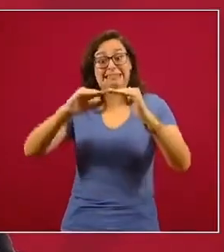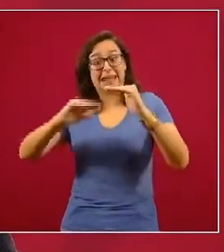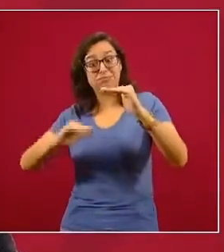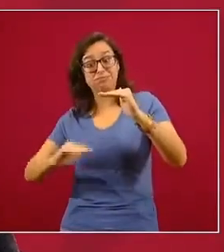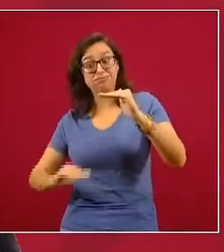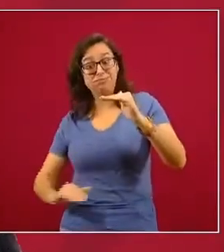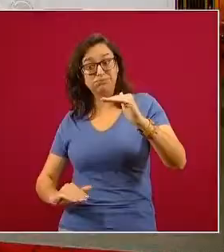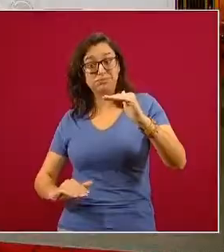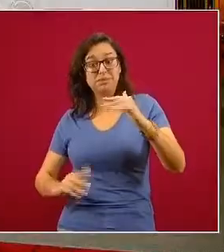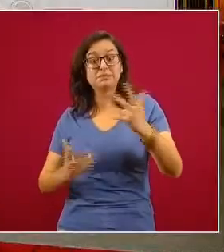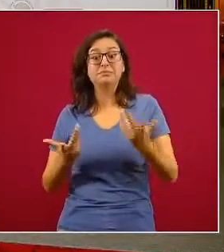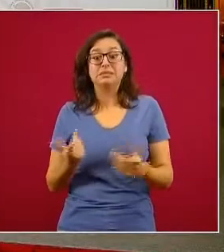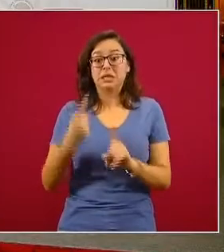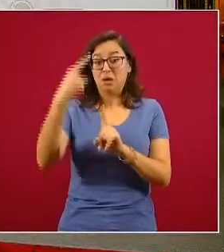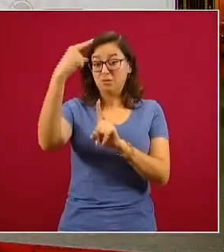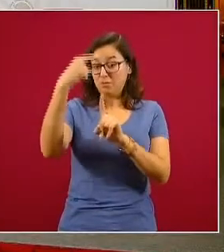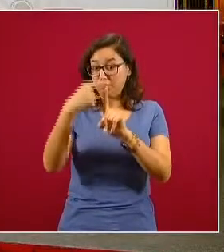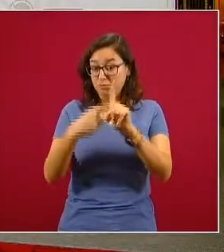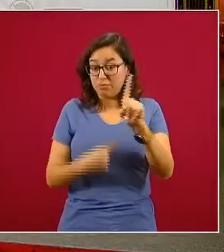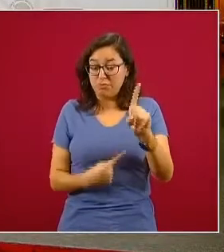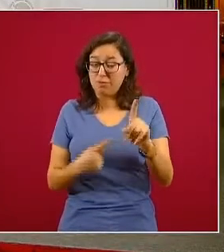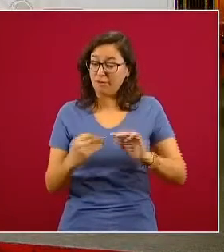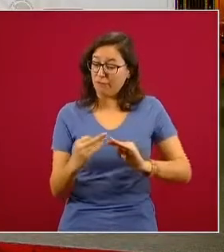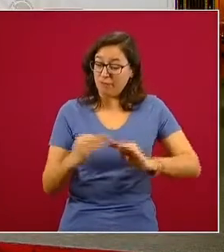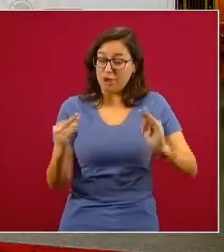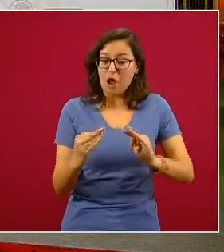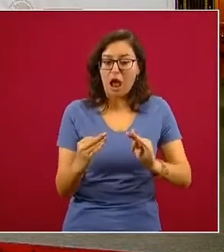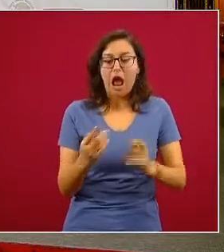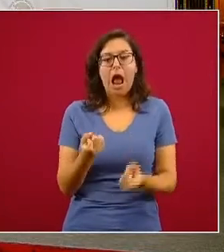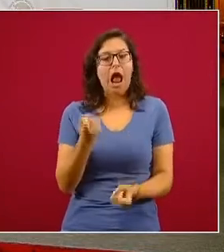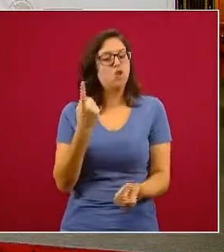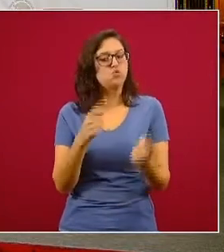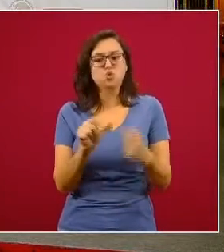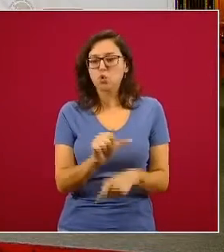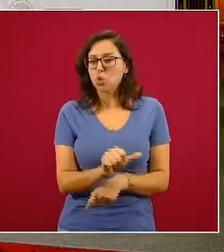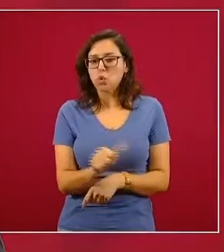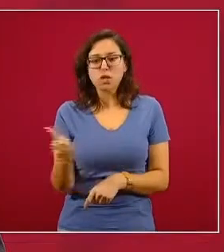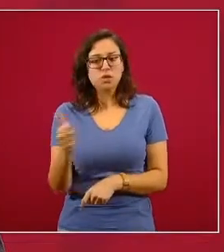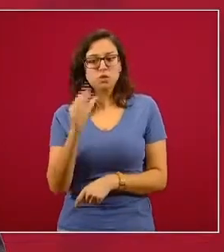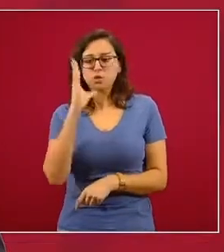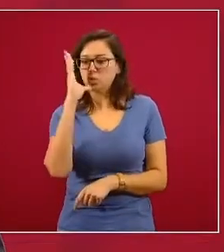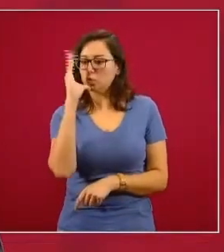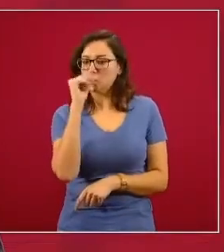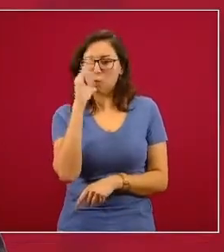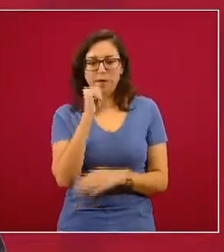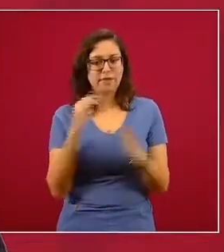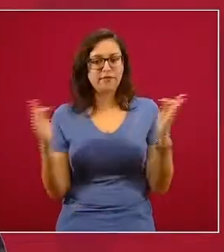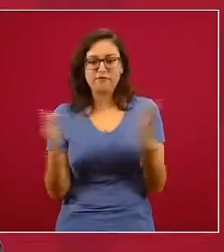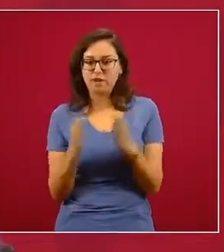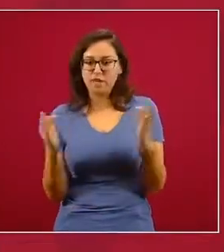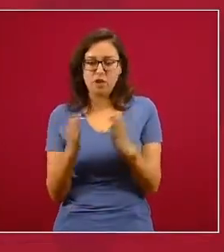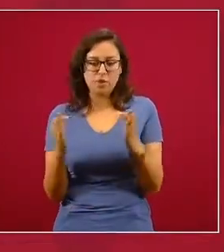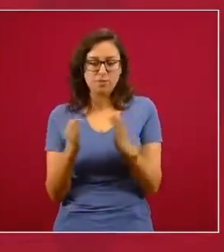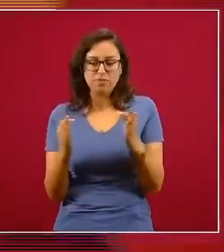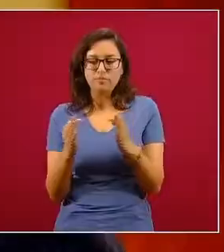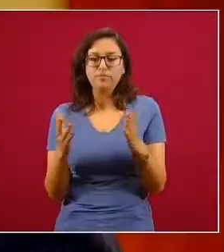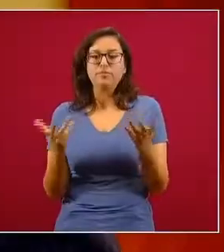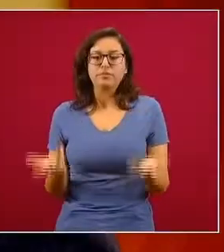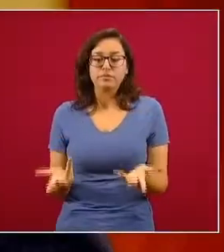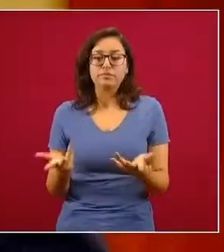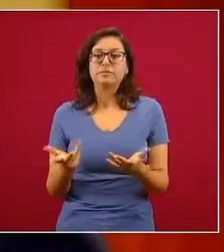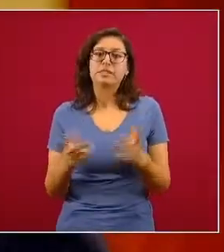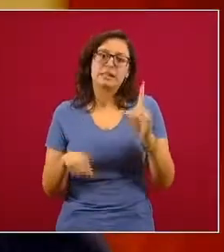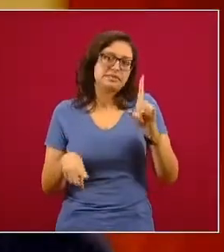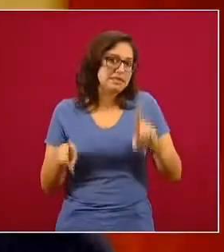importantísima durante alguna fase del proceso. Hay vacunas que al contrario no se pueden poner a una temperatura tan baja porque se